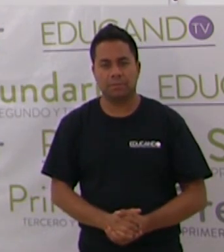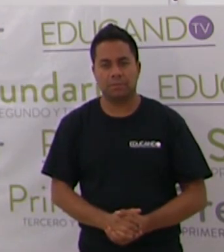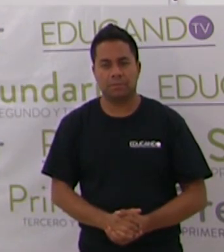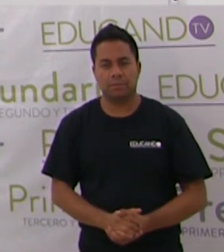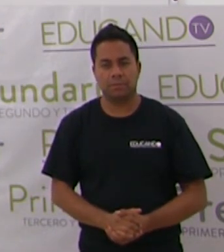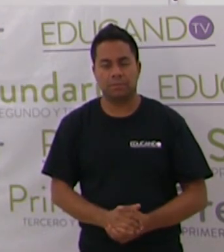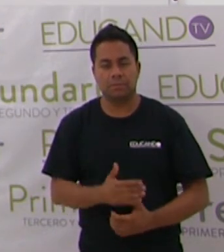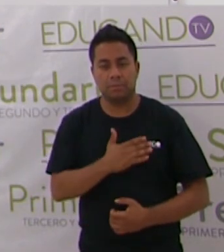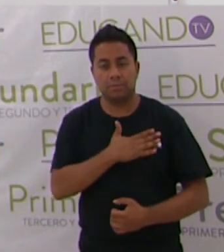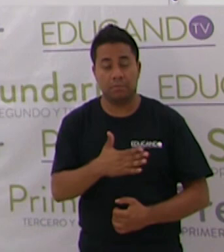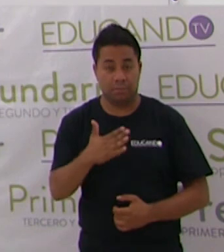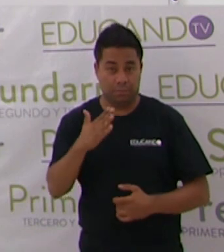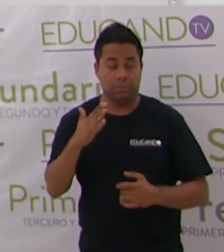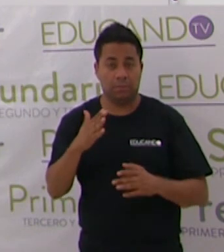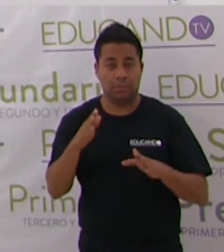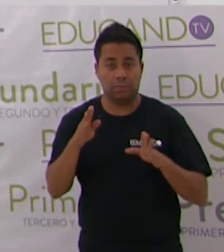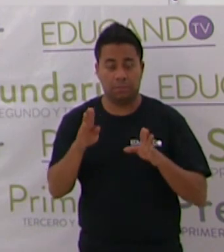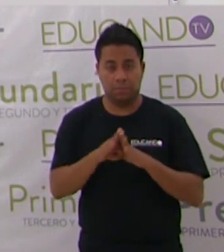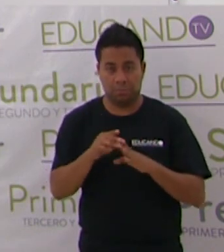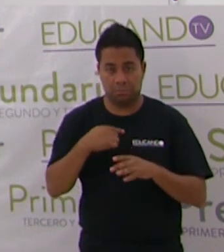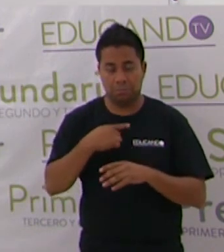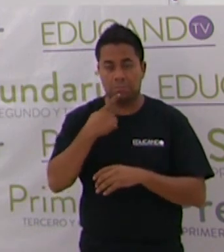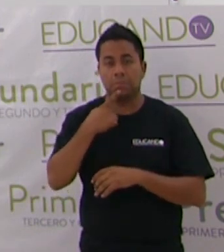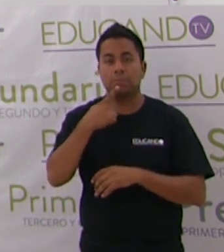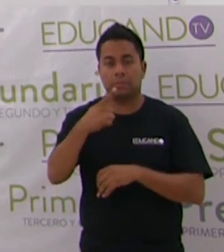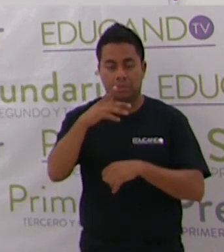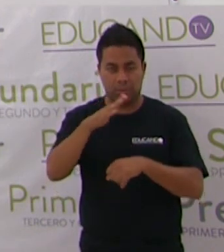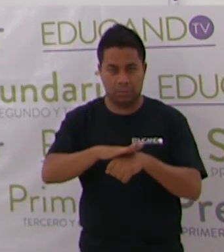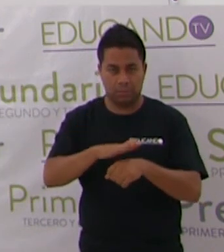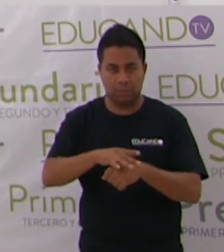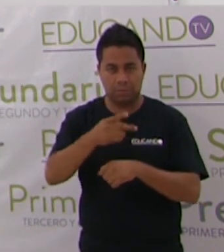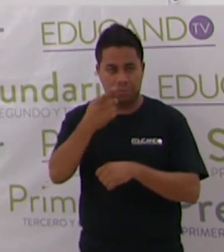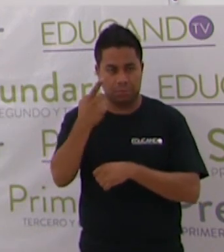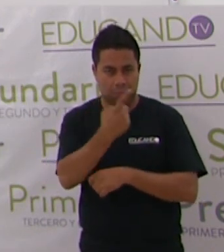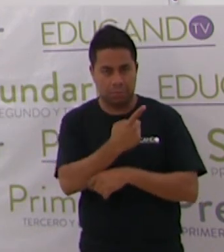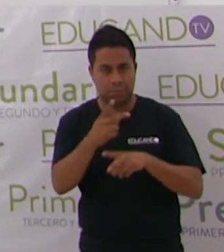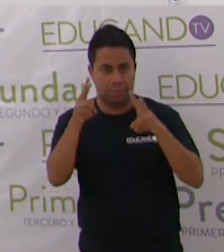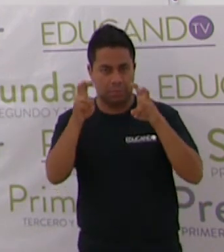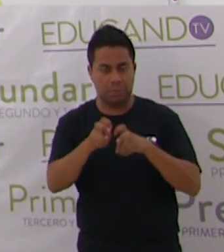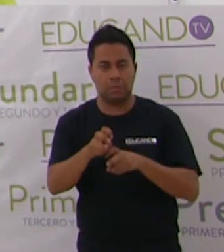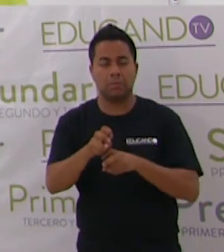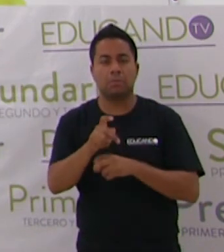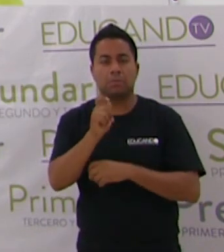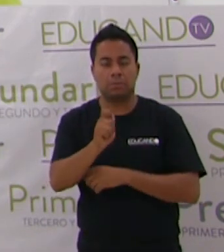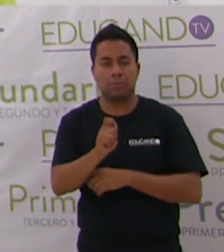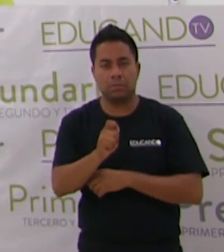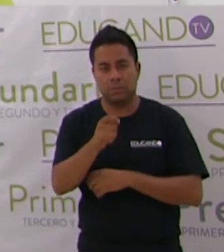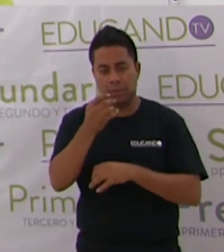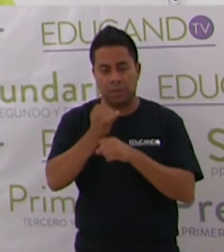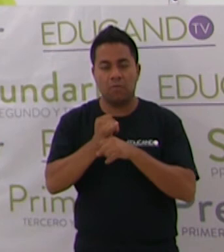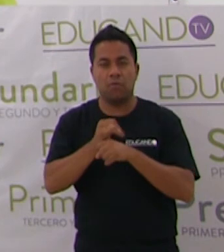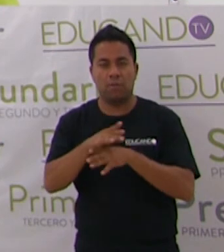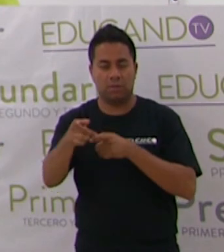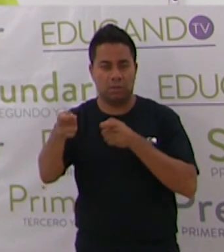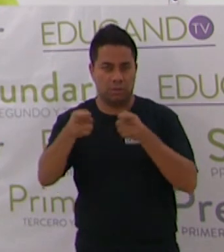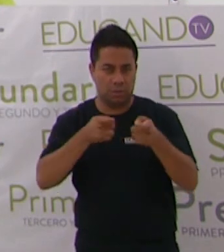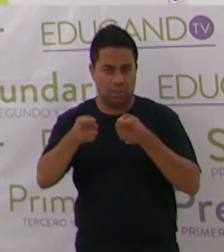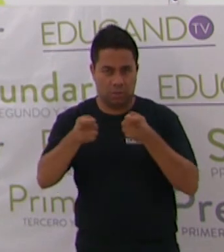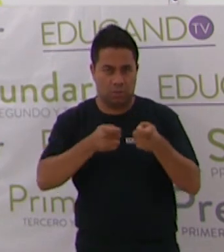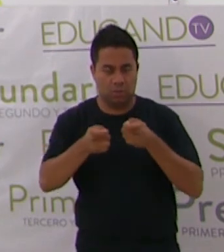Bueno, pues como te dije, este tema se llama manejo de la